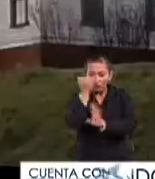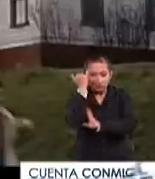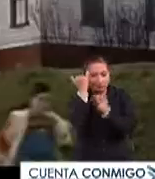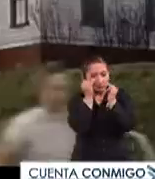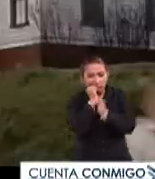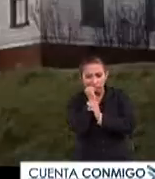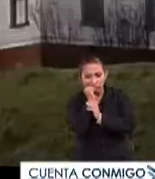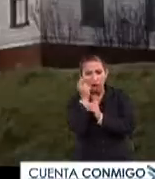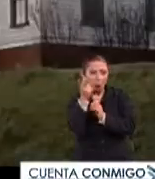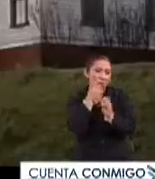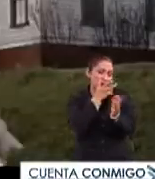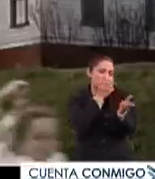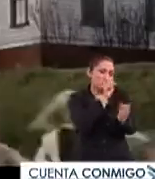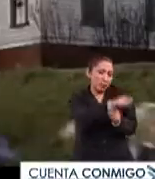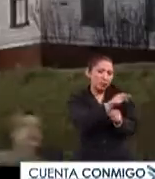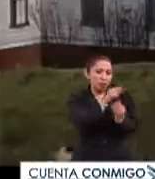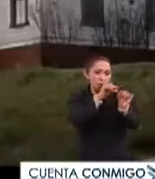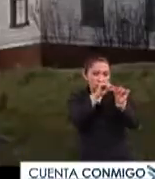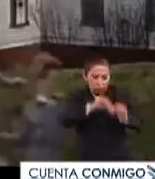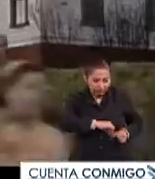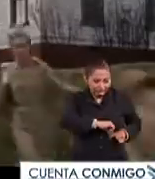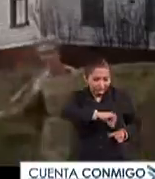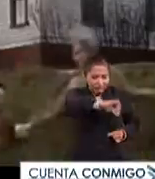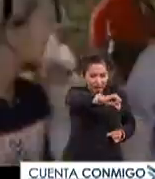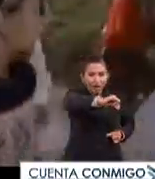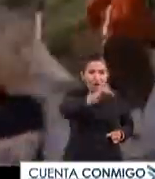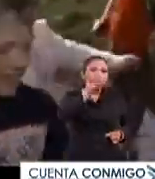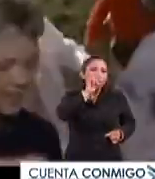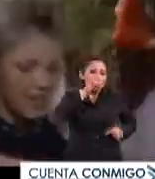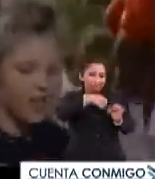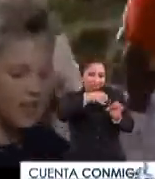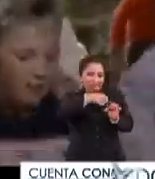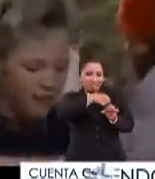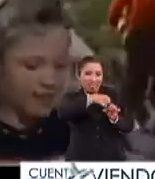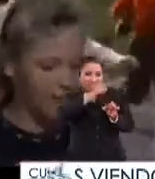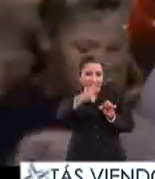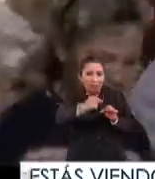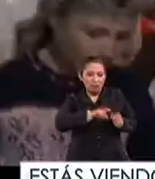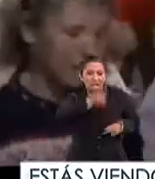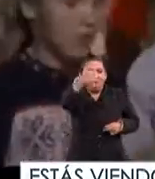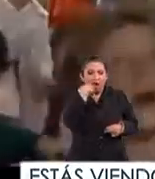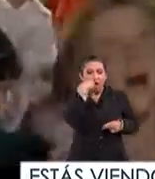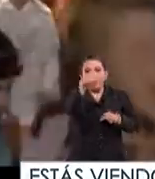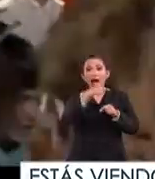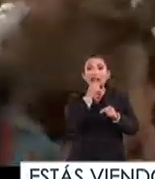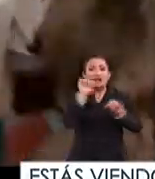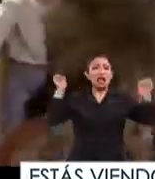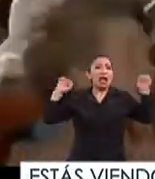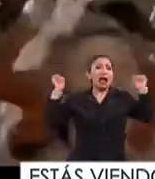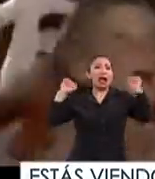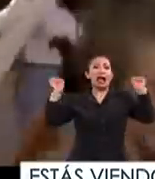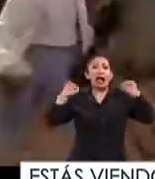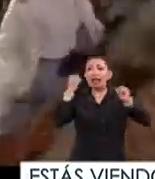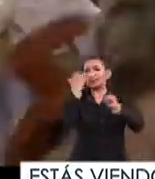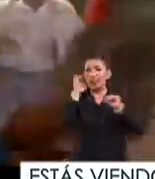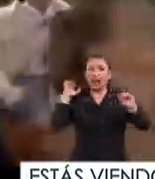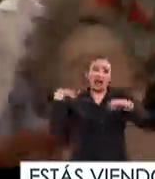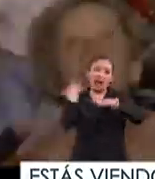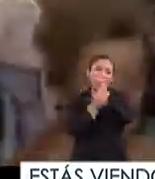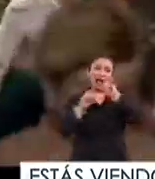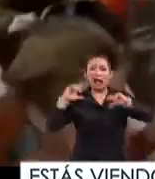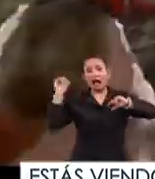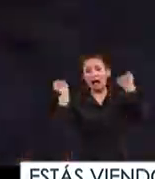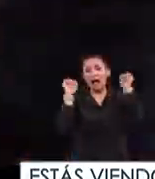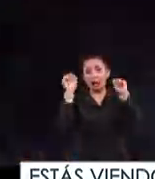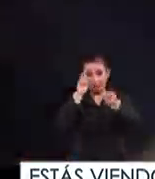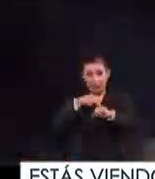no solamente es el recurso que te comento del hilo a la ropa, ¿no? Por ejemplo, esta parte donde van los niños huyendo en la escuela, en